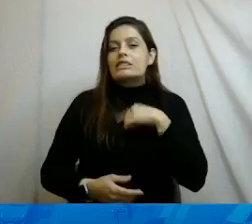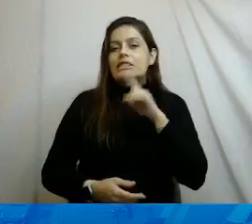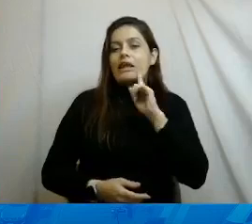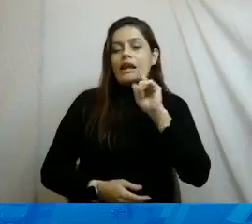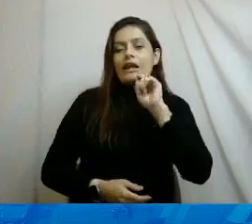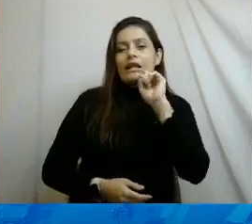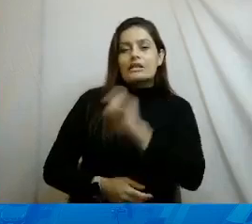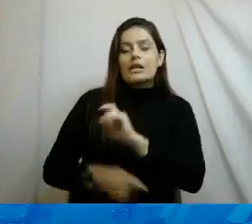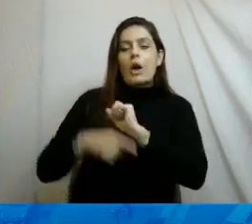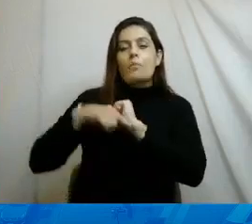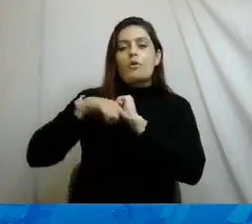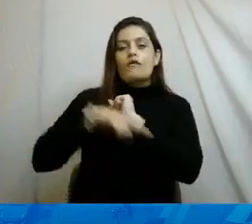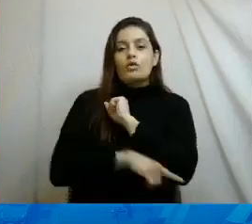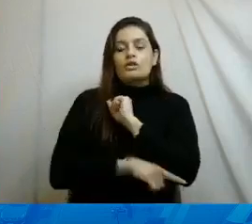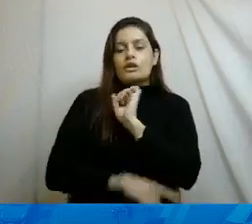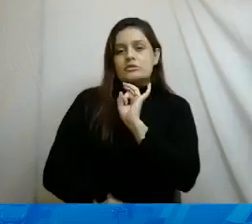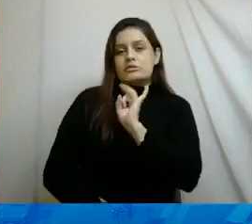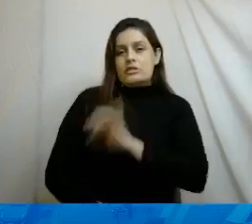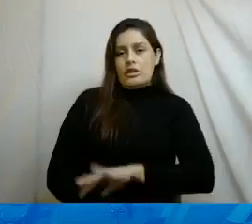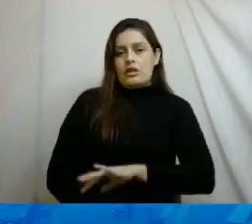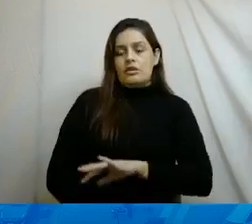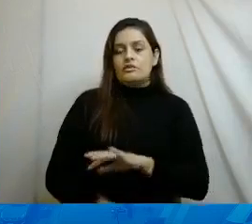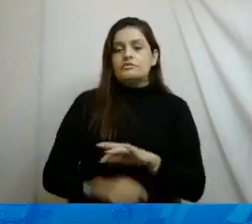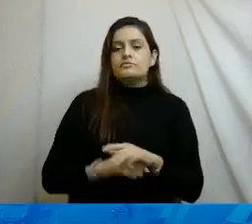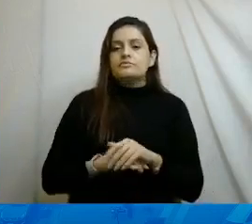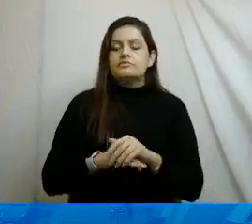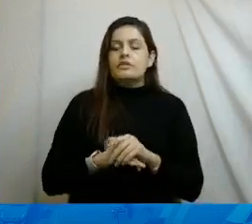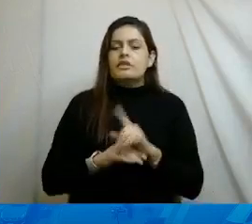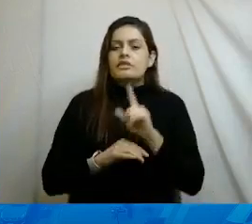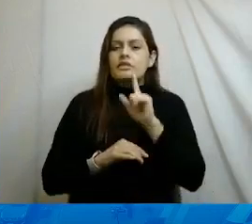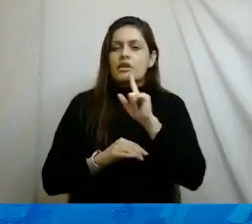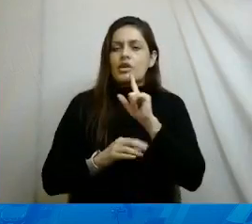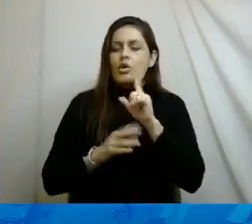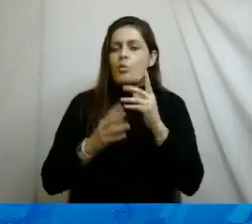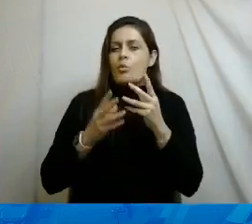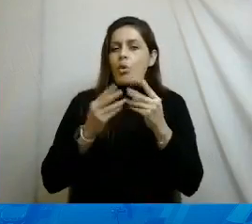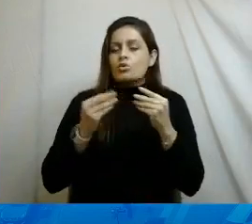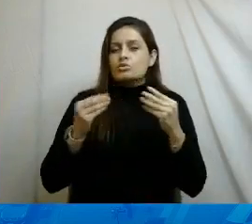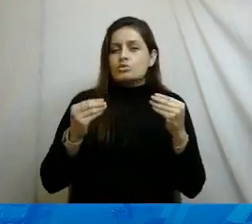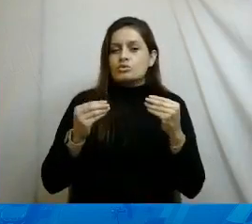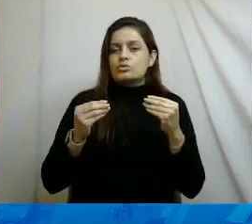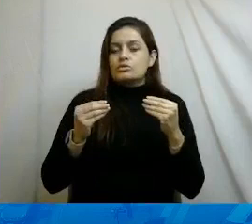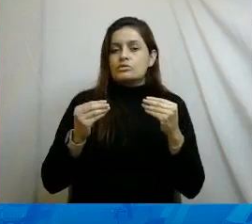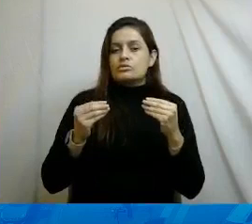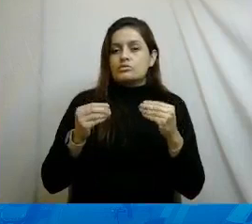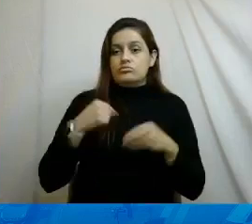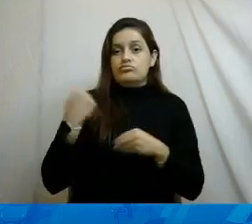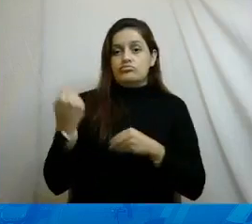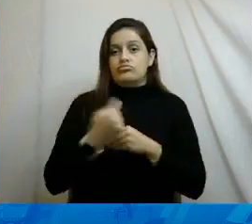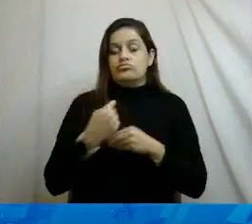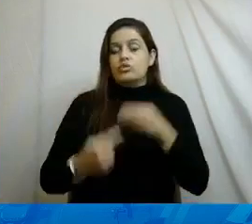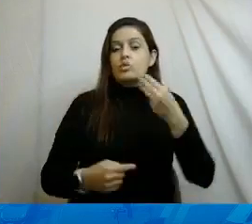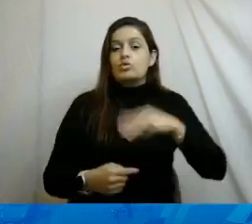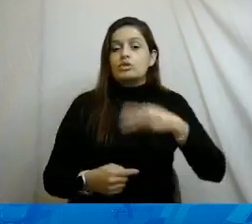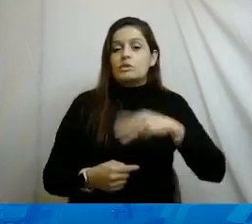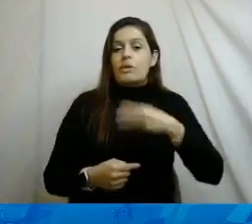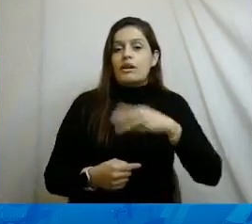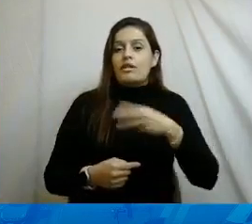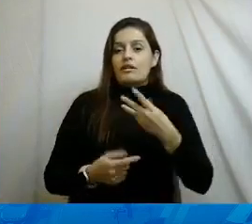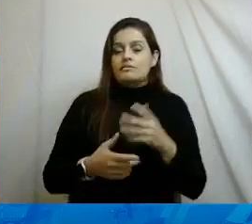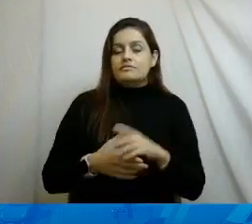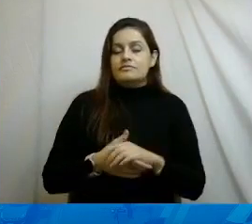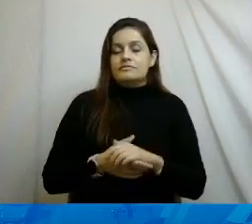a la situación país. O sea, esto también trasciende muchas veces a las manos que tenemos nosotros como municipalidad o como